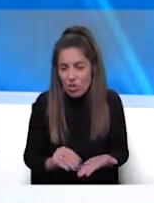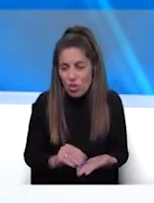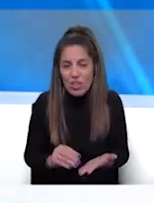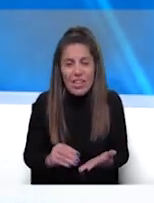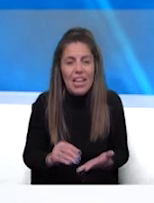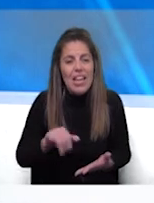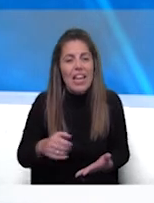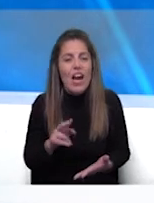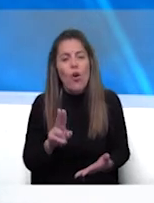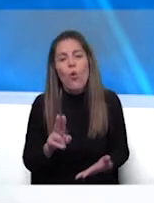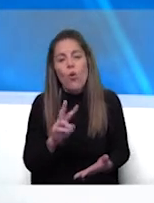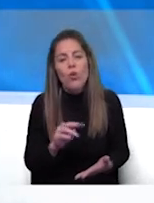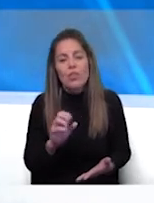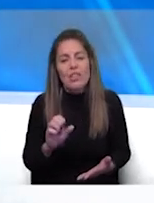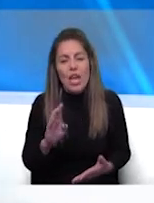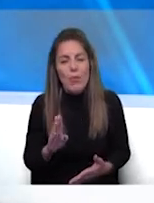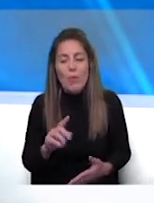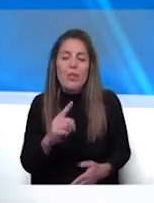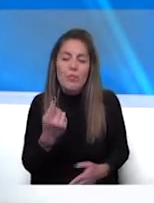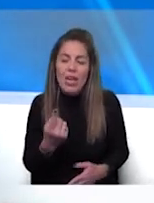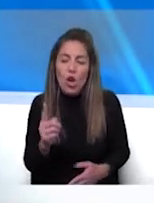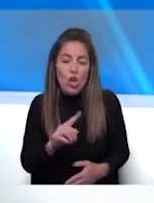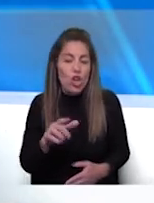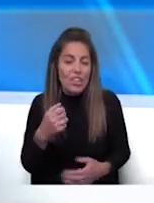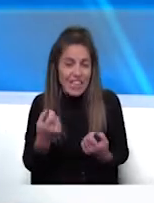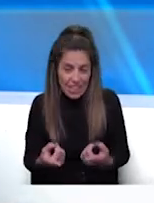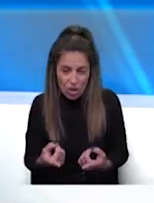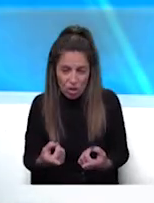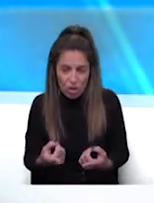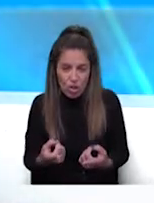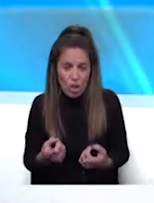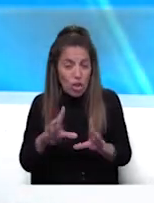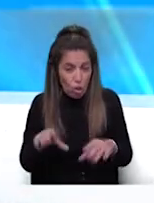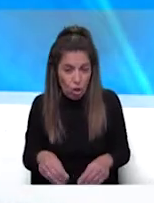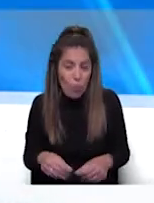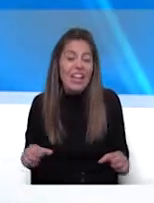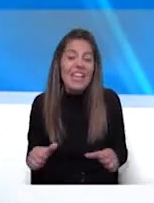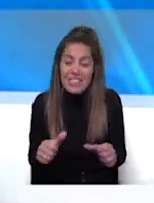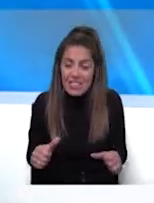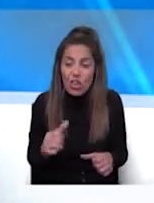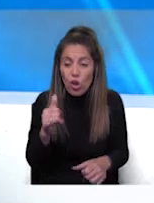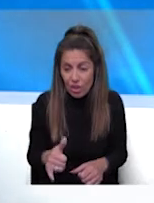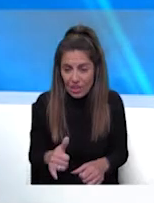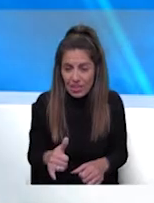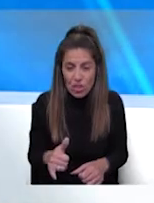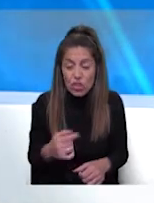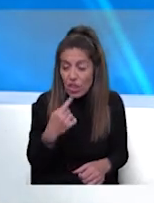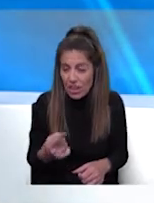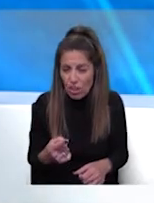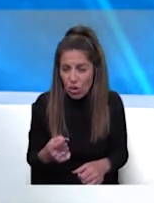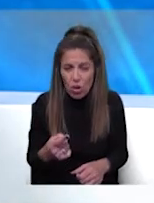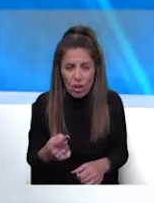JUTEP, primero, ¿no te dieron, no tuviste todo? Bueno, ¿qué hiciste con lo que tenías? Y yo te digo,